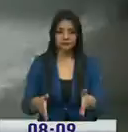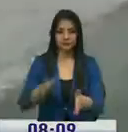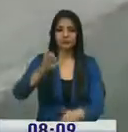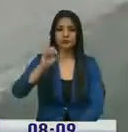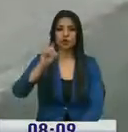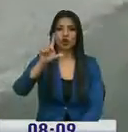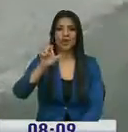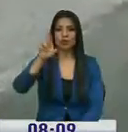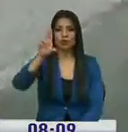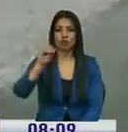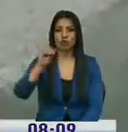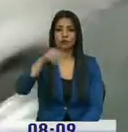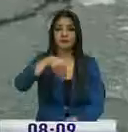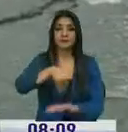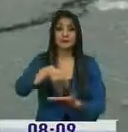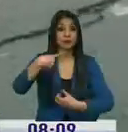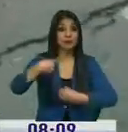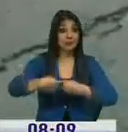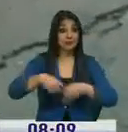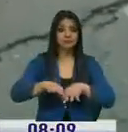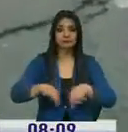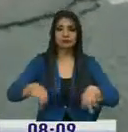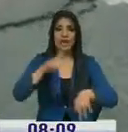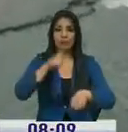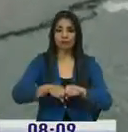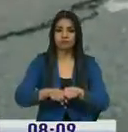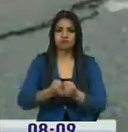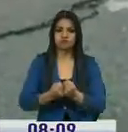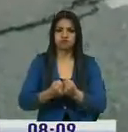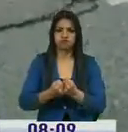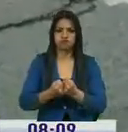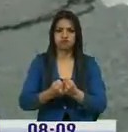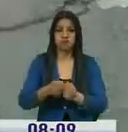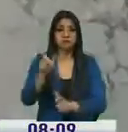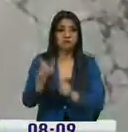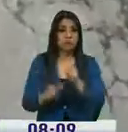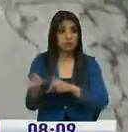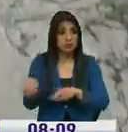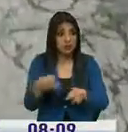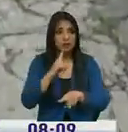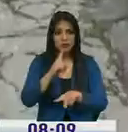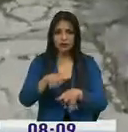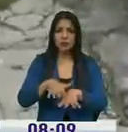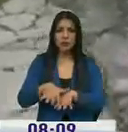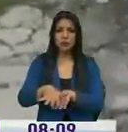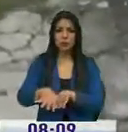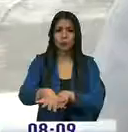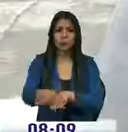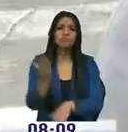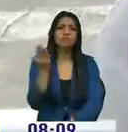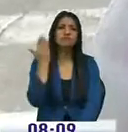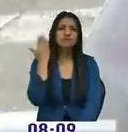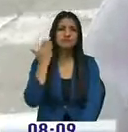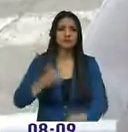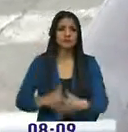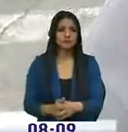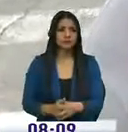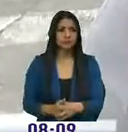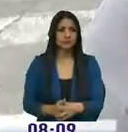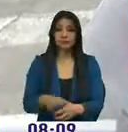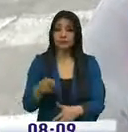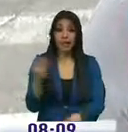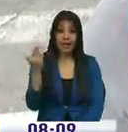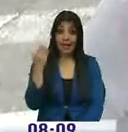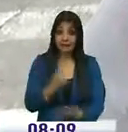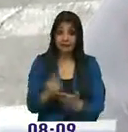pleno centro norte de la capital, hay una fuga de agua. Algunos vecinos aseguran que existe hace pocos días. Eso le digo, no estaba la